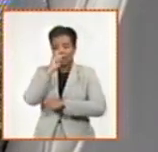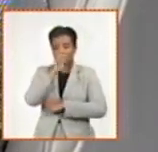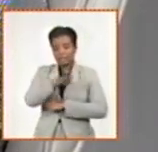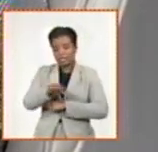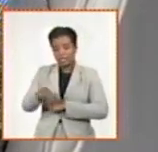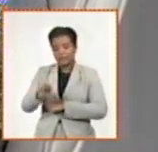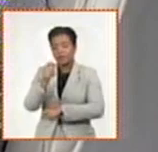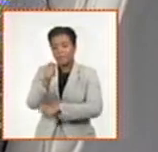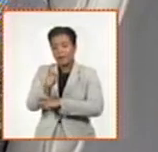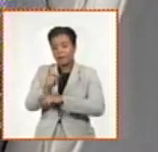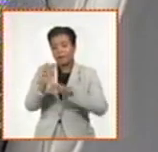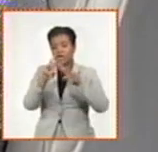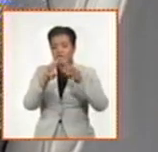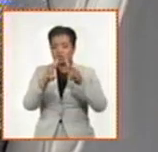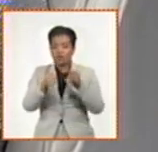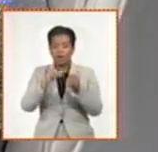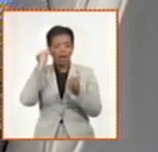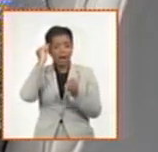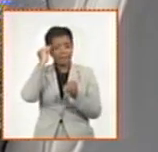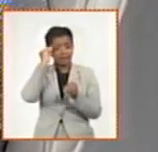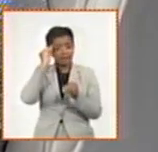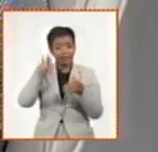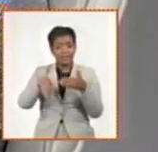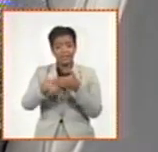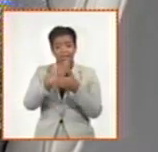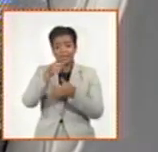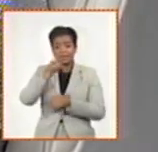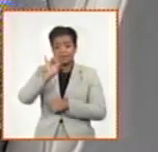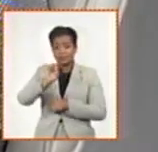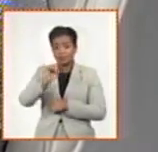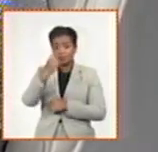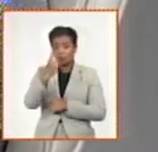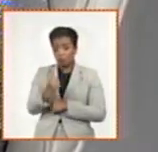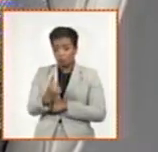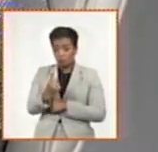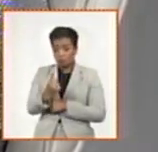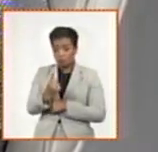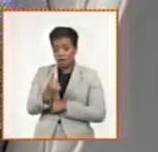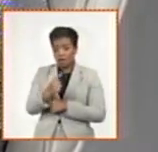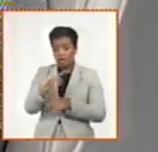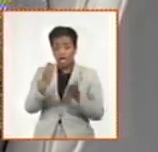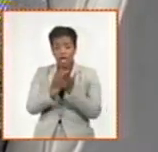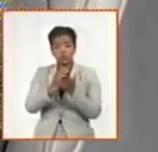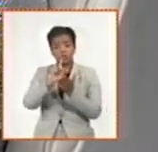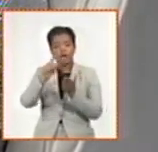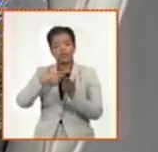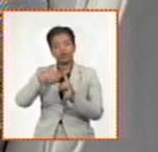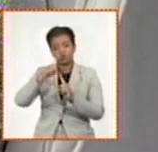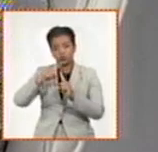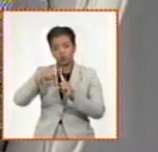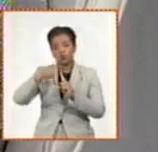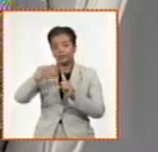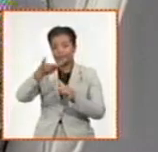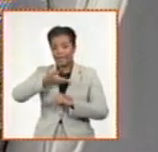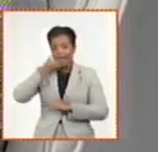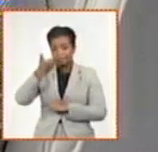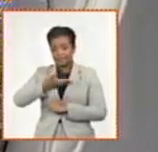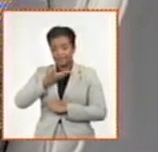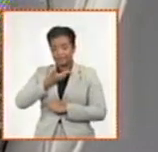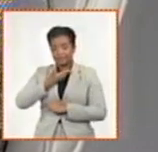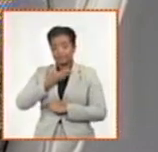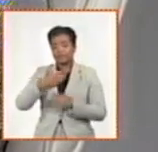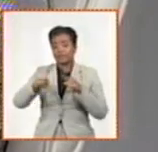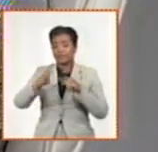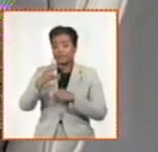Hemos logrado muchos resultados. El día 17 ya se nos graduó una estudiante ingeniero agrónoma, que soy el tutor de su tesis, e incluso tenemos 3 estudiantes